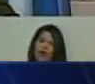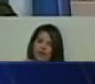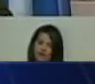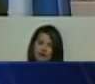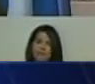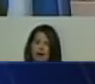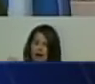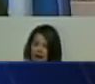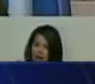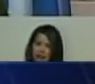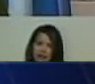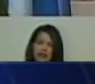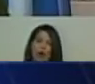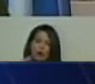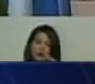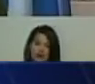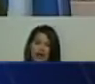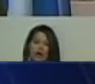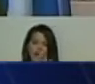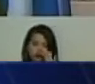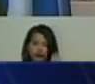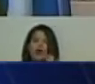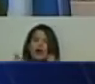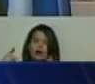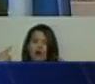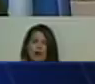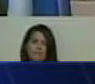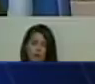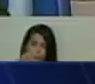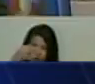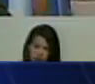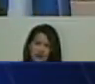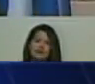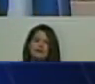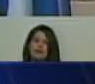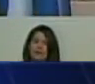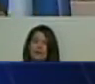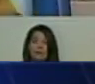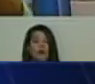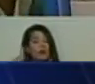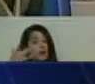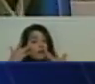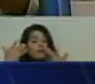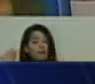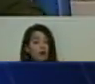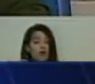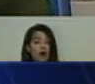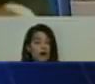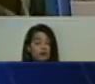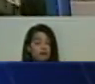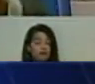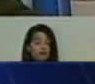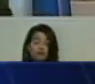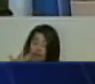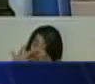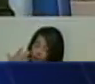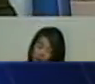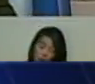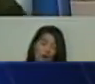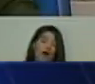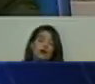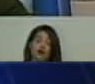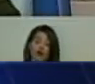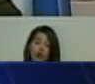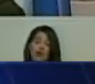judiciales, constitucionales, las tienen, cómo no, pero deberán probarla en medio de todas estas